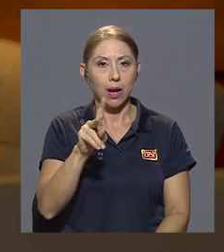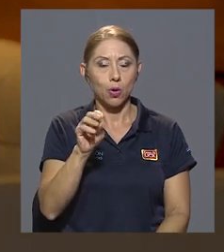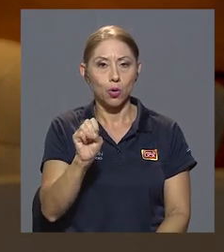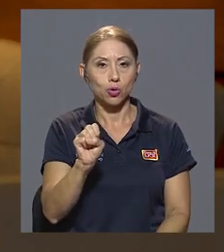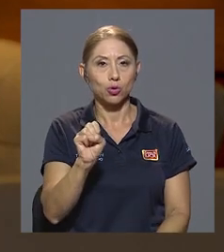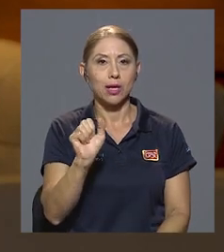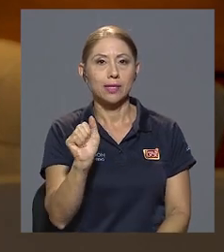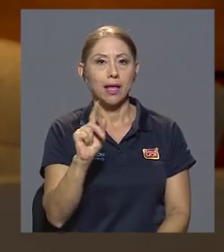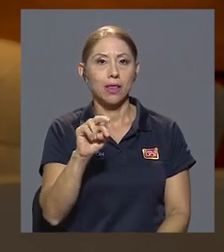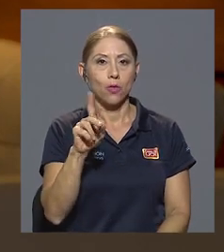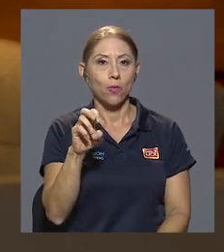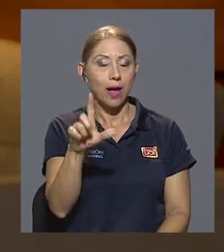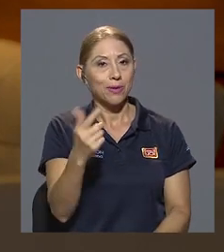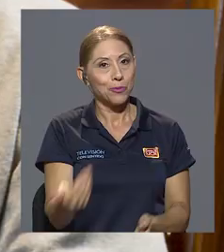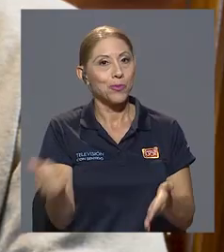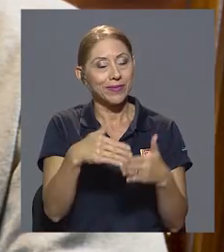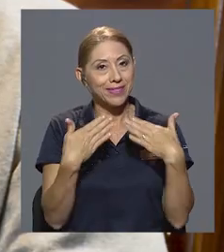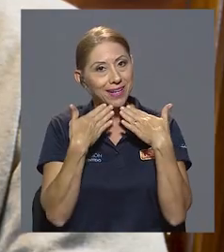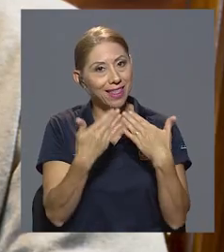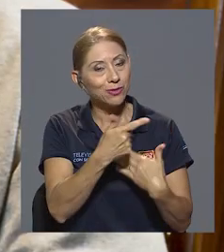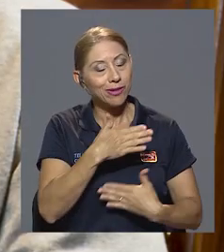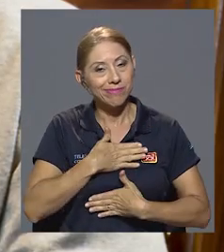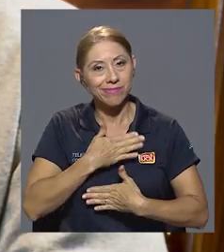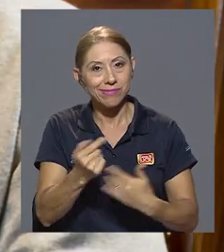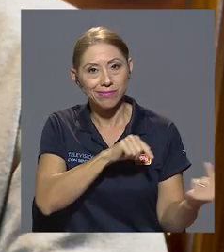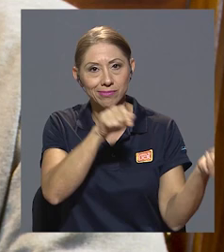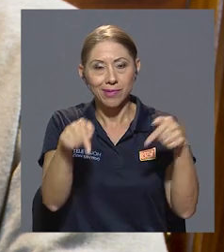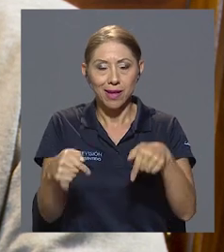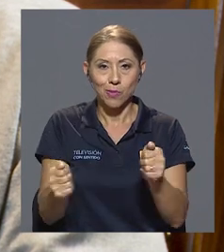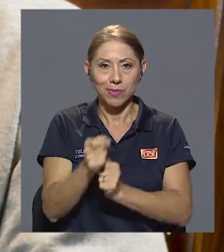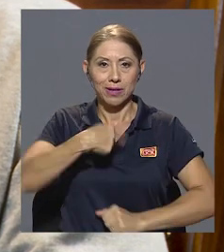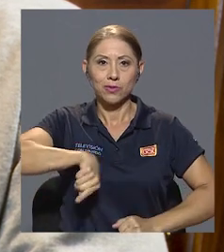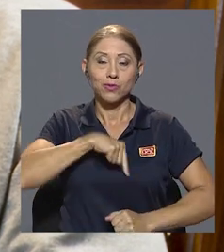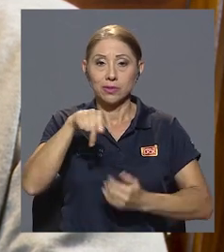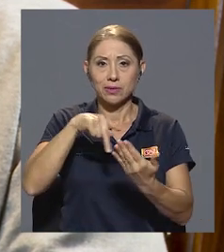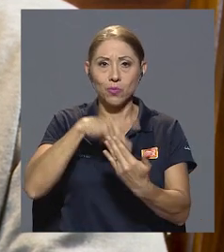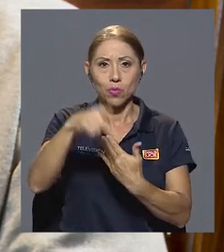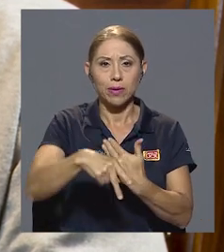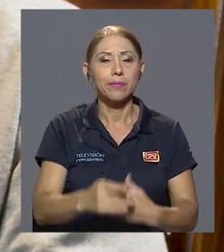carlos sandoval aquí nuevamente agradezco su gentileza de acompañarnos en este programa